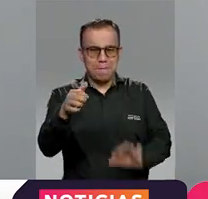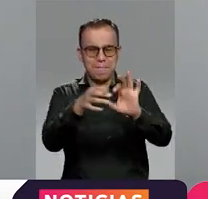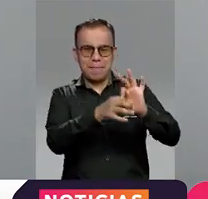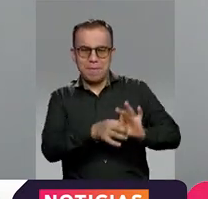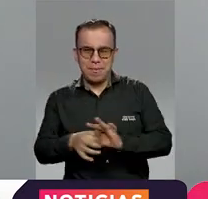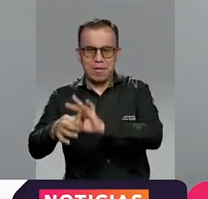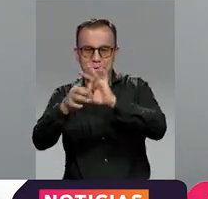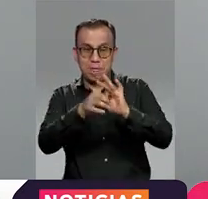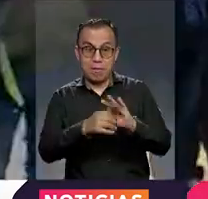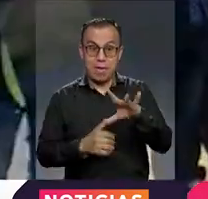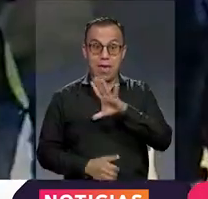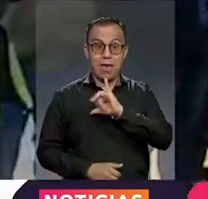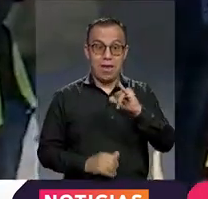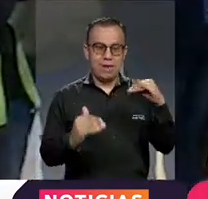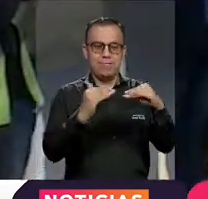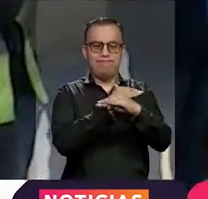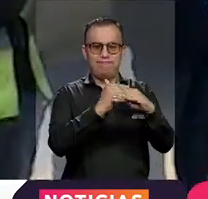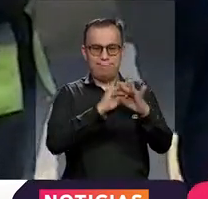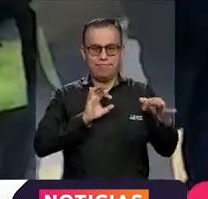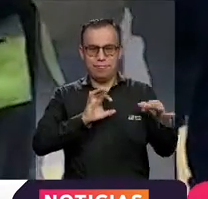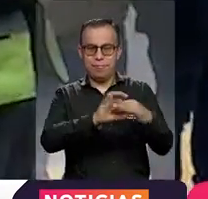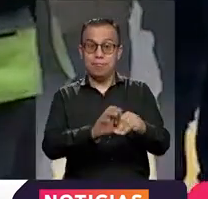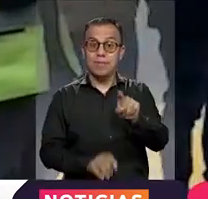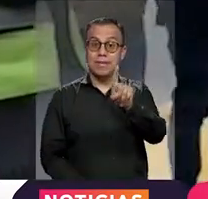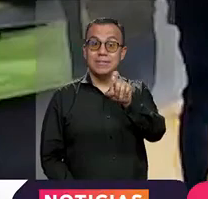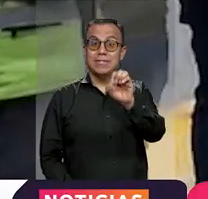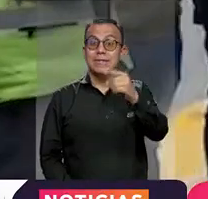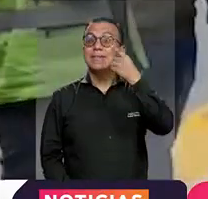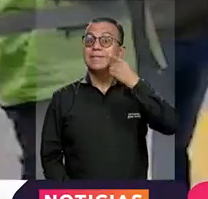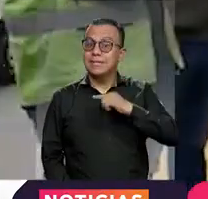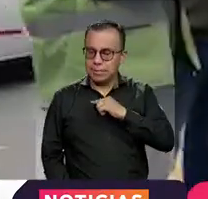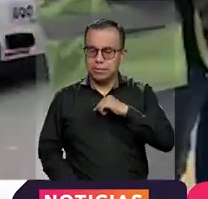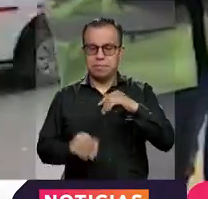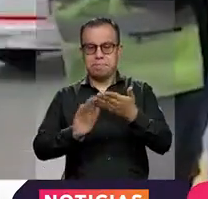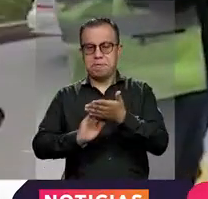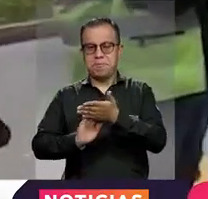la avenida Ciudad de Cali. 60 días duró la rehabilitación de esta